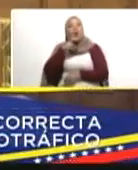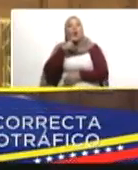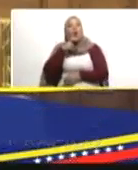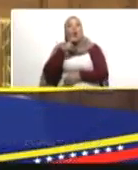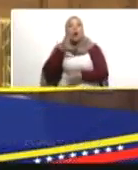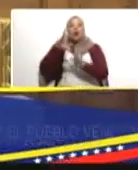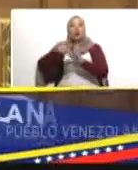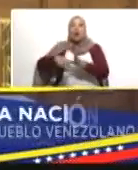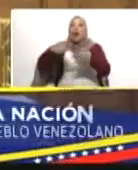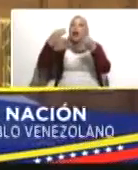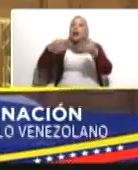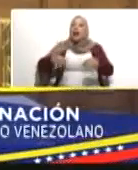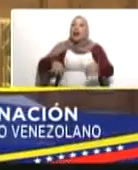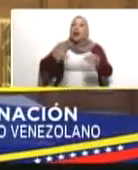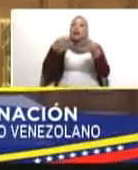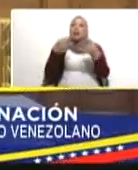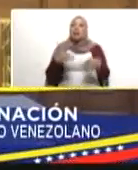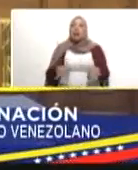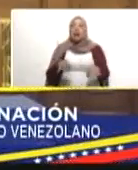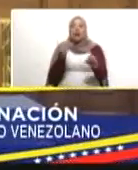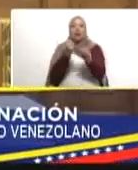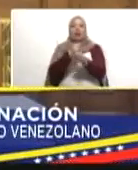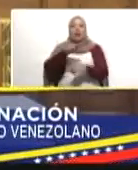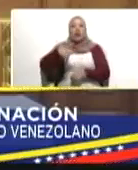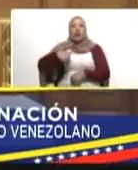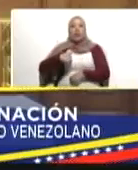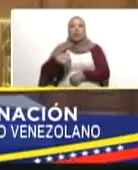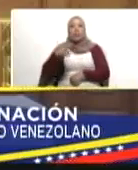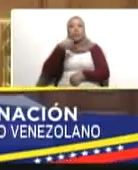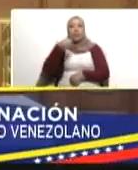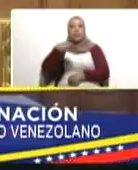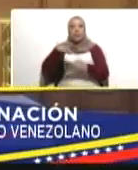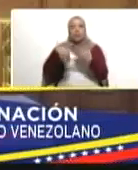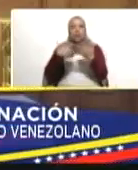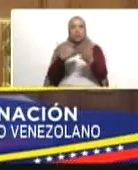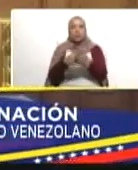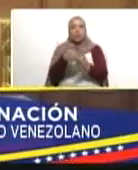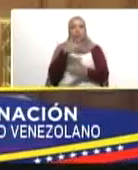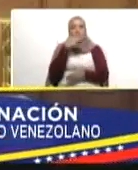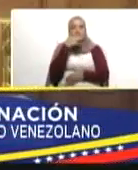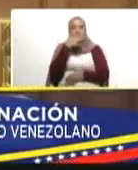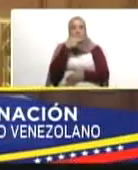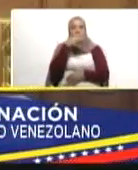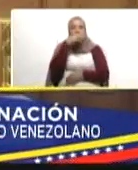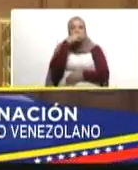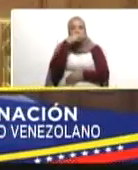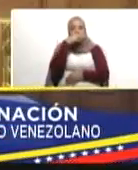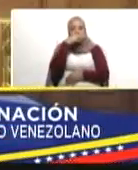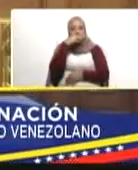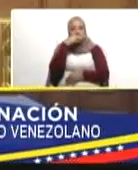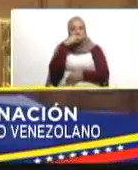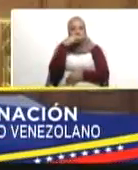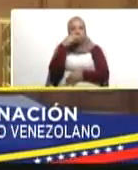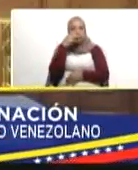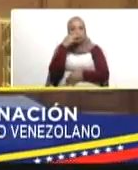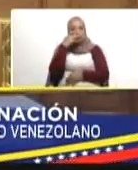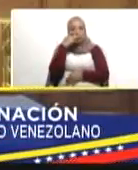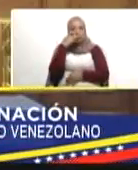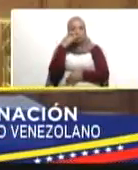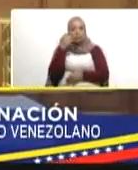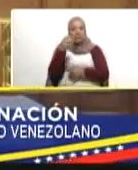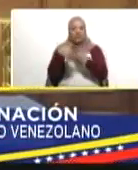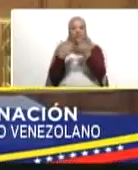destruyendo la naturaleza y contaminando nuestros ríos en todo el territorio nacional se ejecutaron 18 operaciones